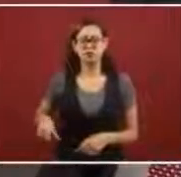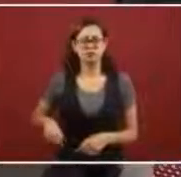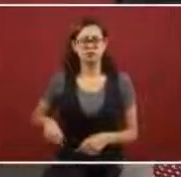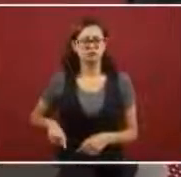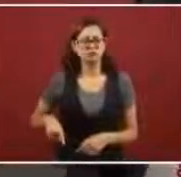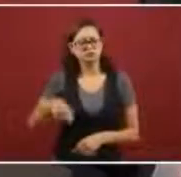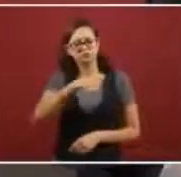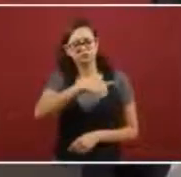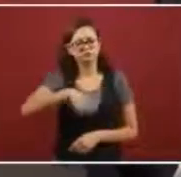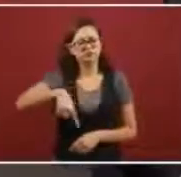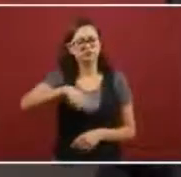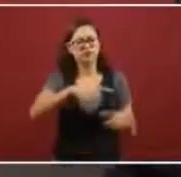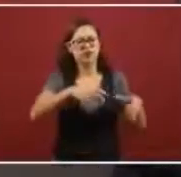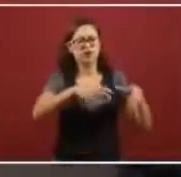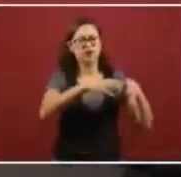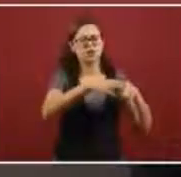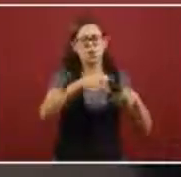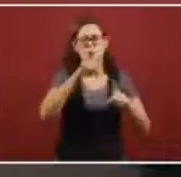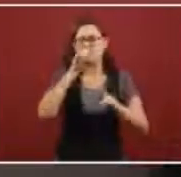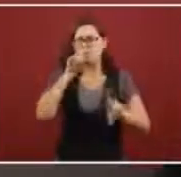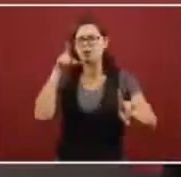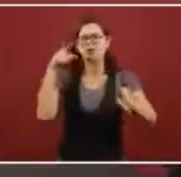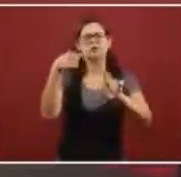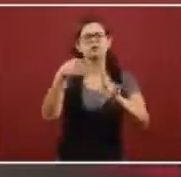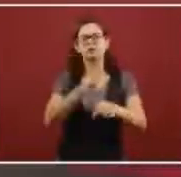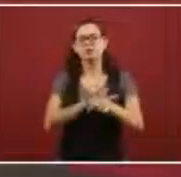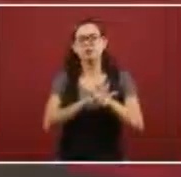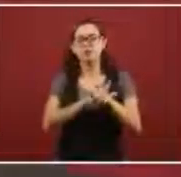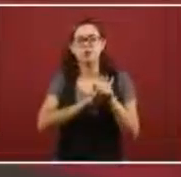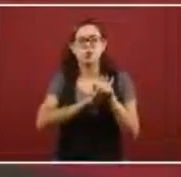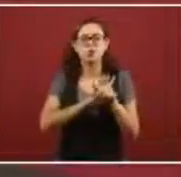quitarle capacidad de generación